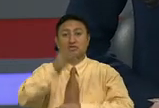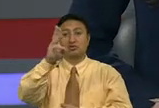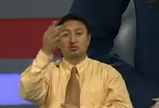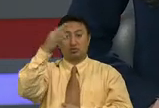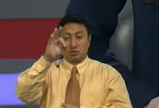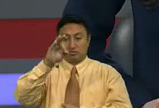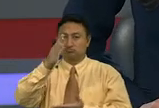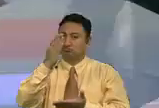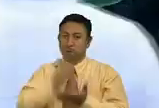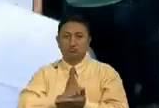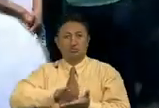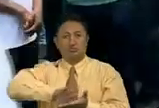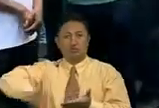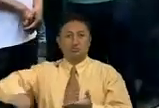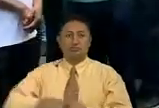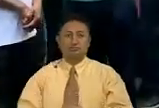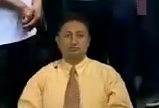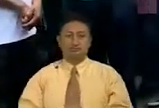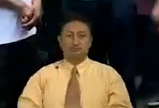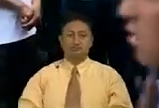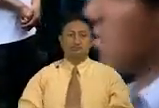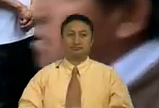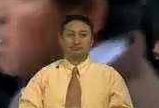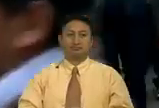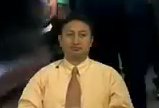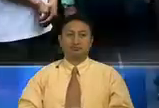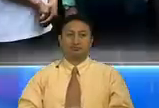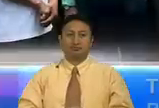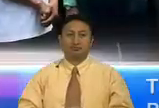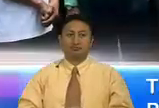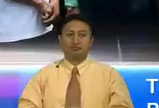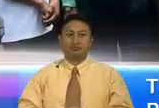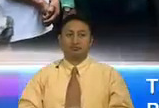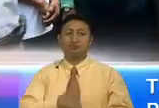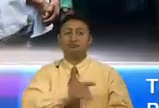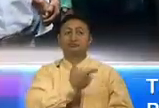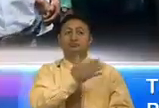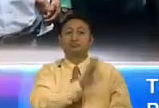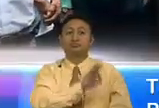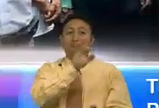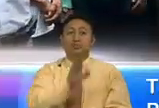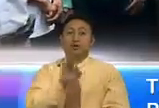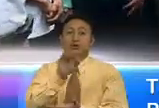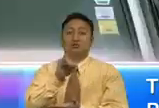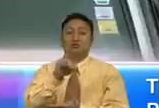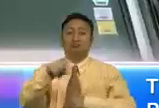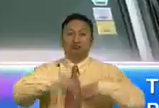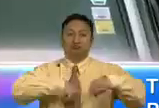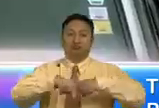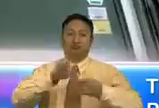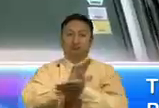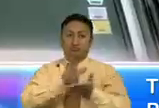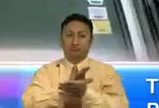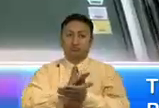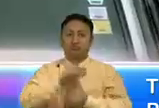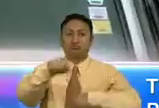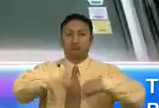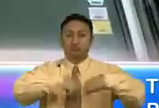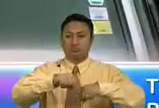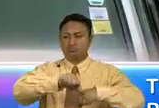619. ¡No queremos que el pueblo pague! Representantes del transporte pesado escolar de pasajeros y